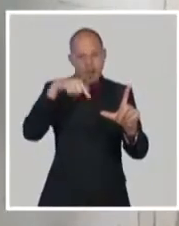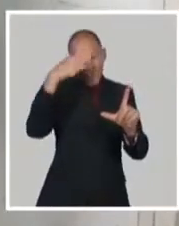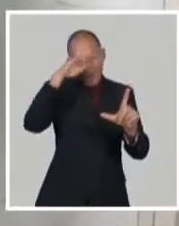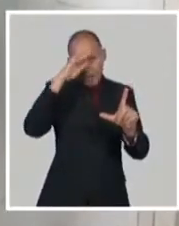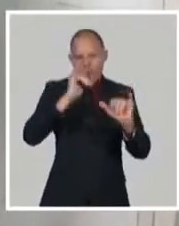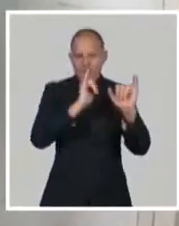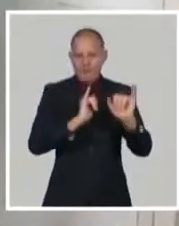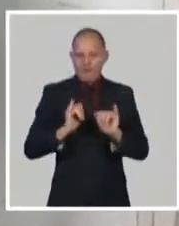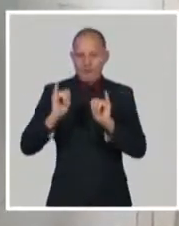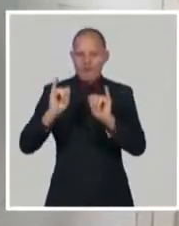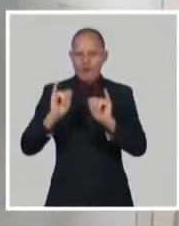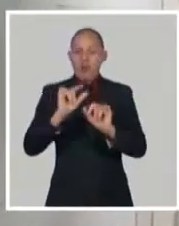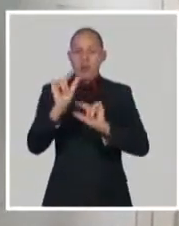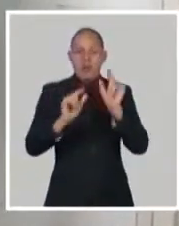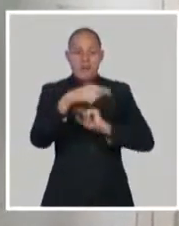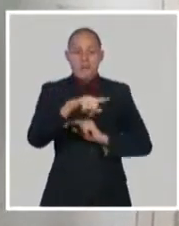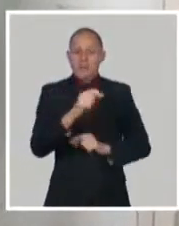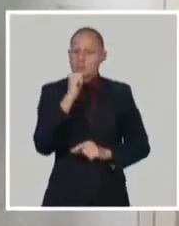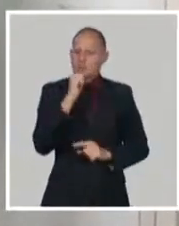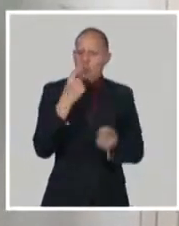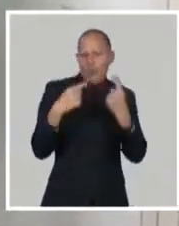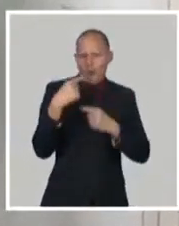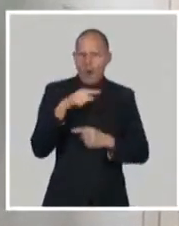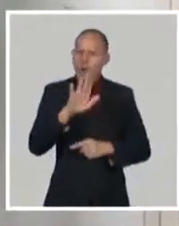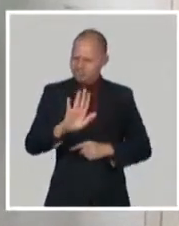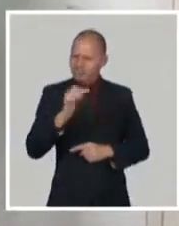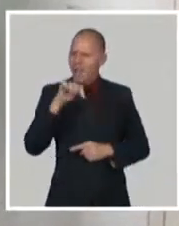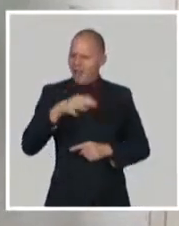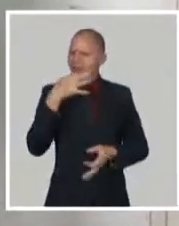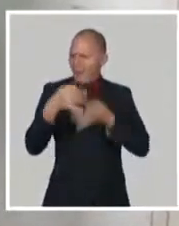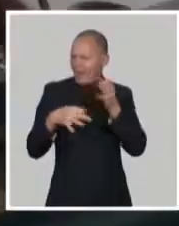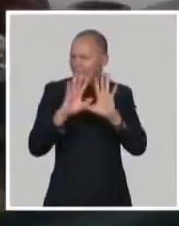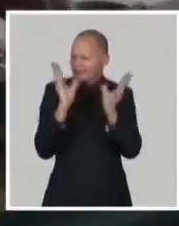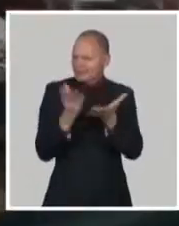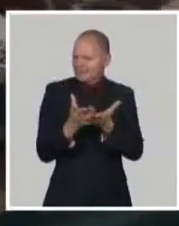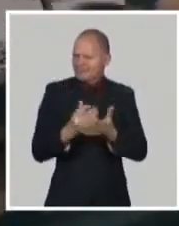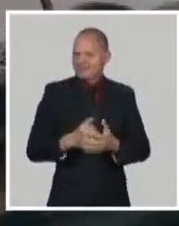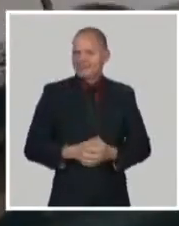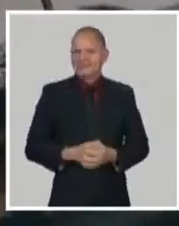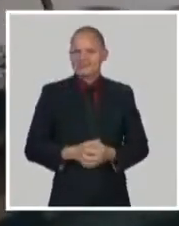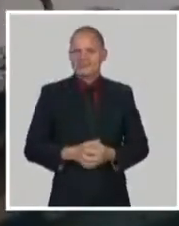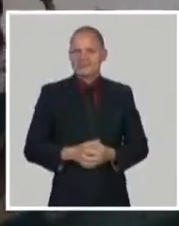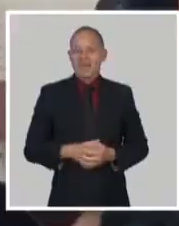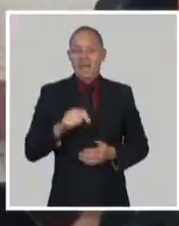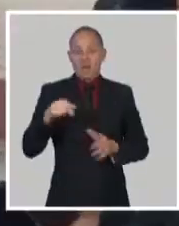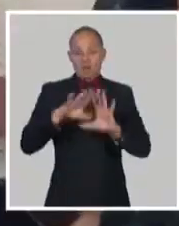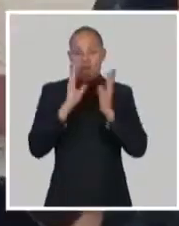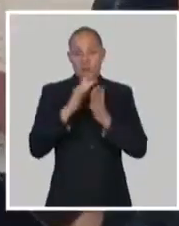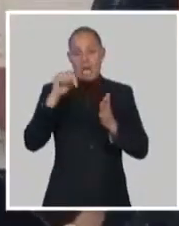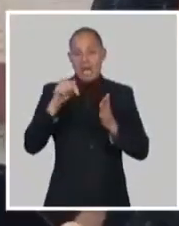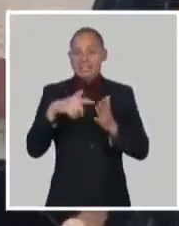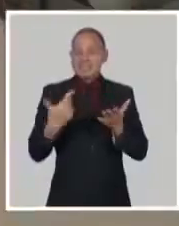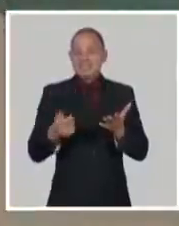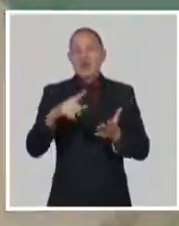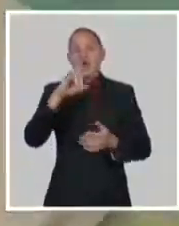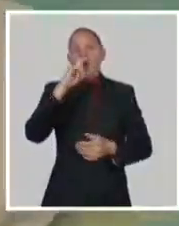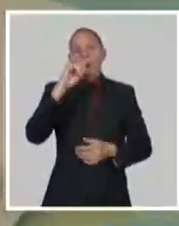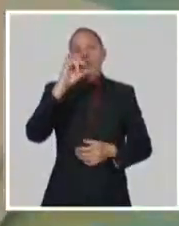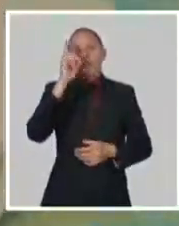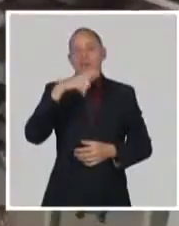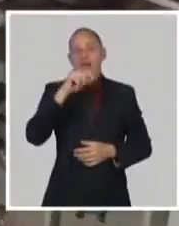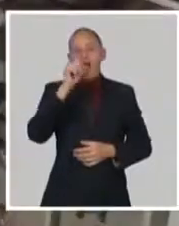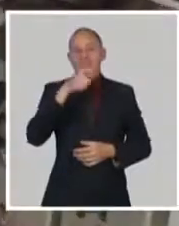responder a estas interrogantes, quédate con nosotros en la primera emisión del 2021. Una producción de Cuba Debate TV que